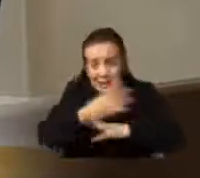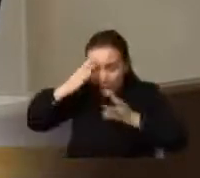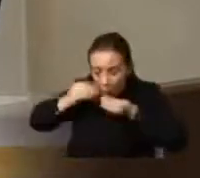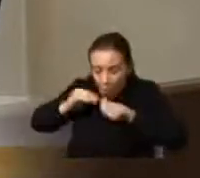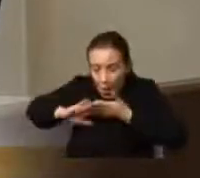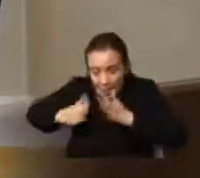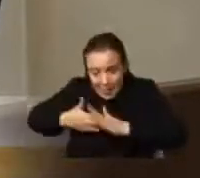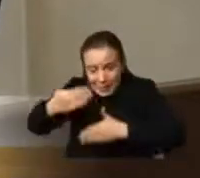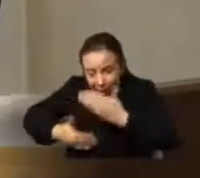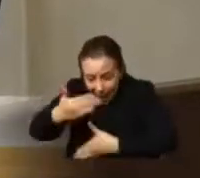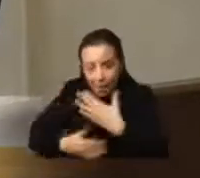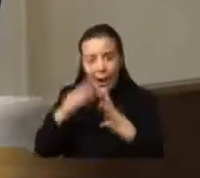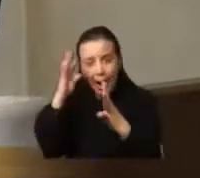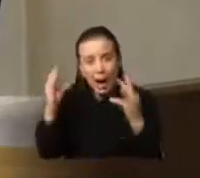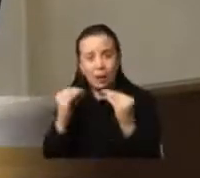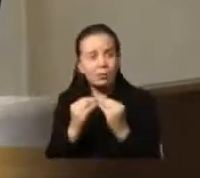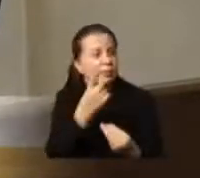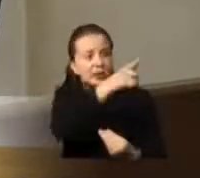de ese proceso,